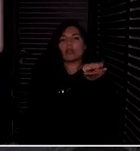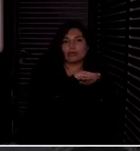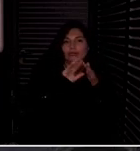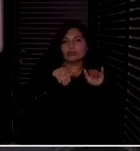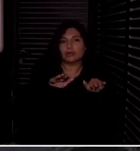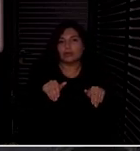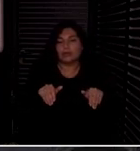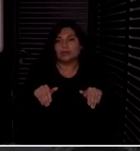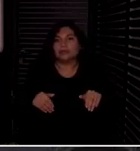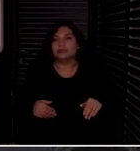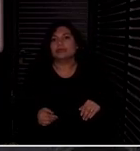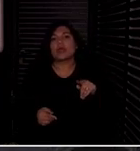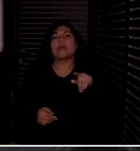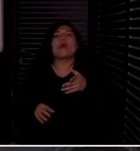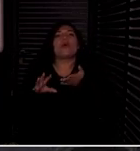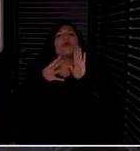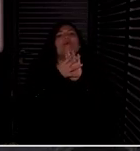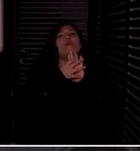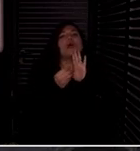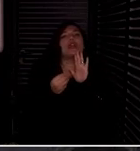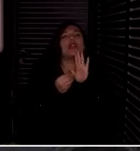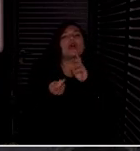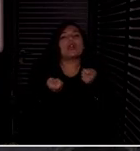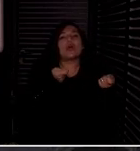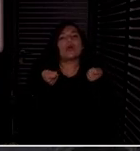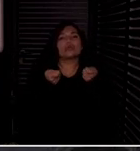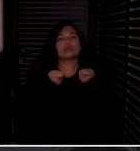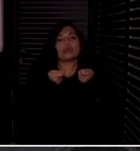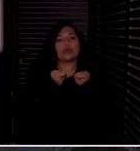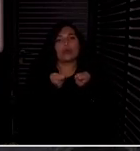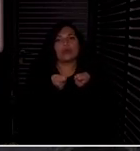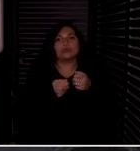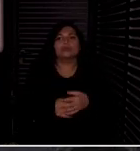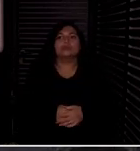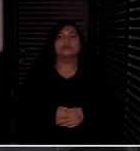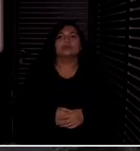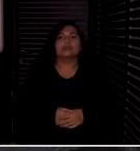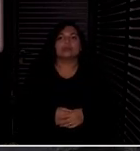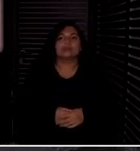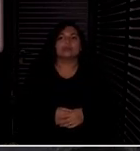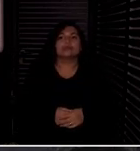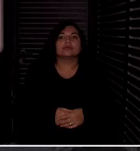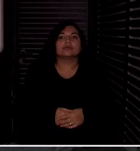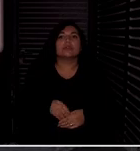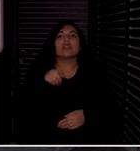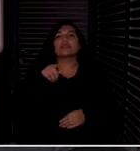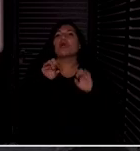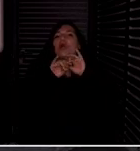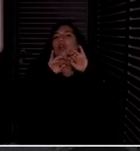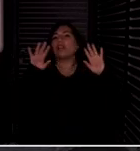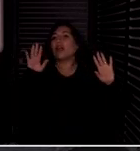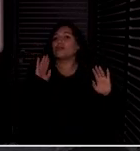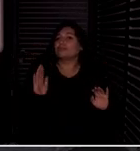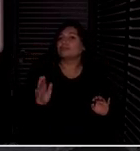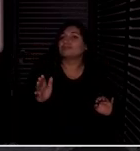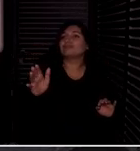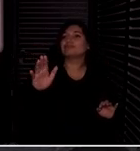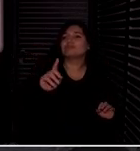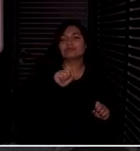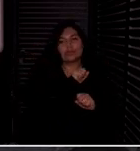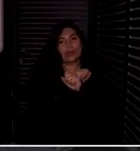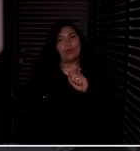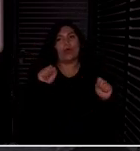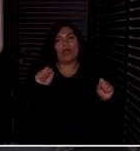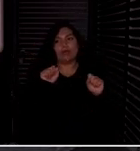entra en crisis como modelo de negocio. Dentro de las transformaciones del audiovisual televisivo, esto está claro que no va a poder persistir. Y por eso las nuevas